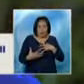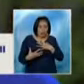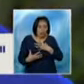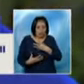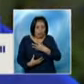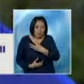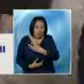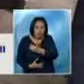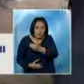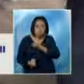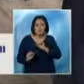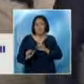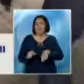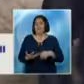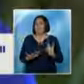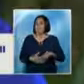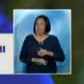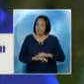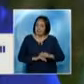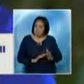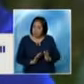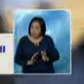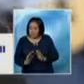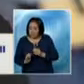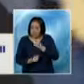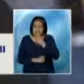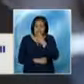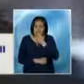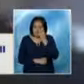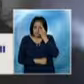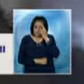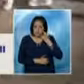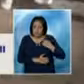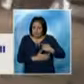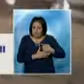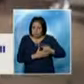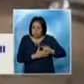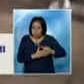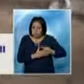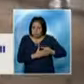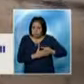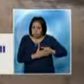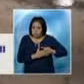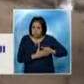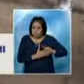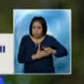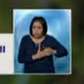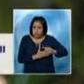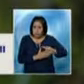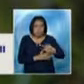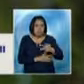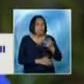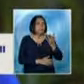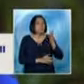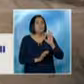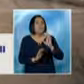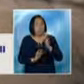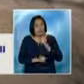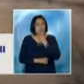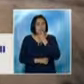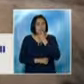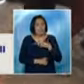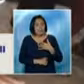Me voy acercando y voy armando el plan. Solo con pensarlo se acelera el pulso. Sube, sube, sube, sube.